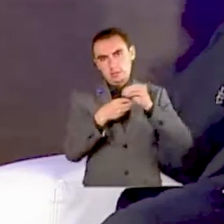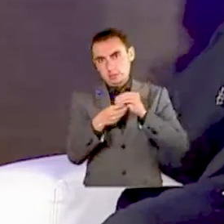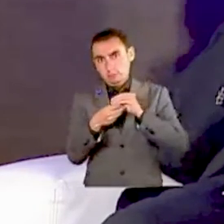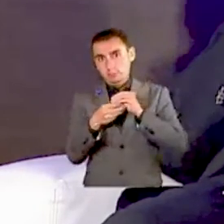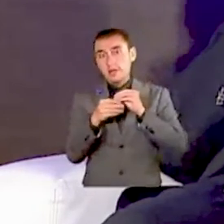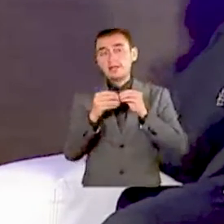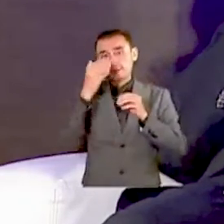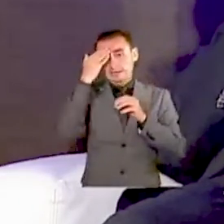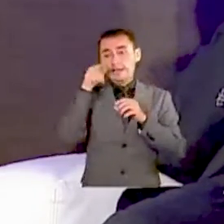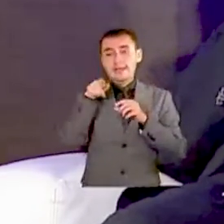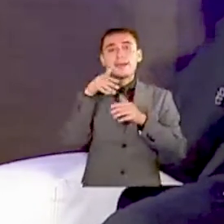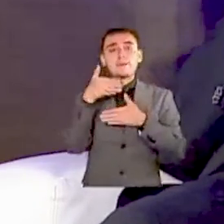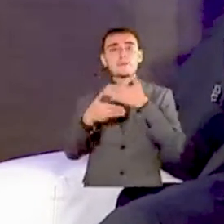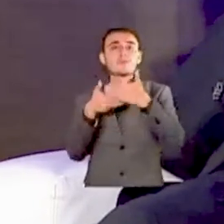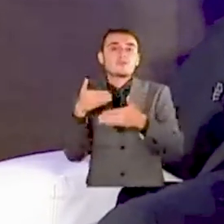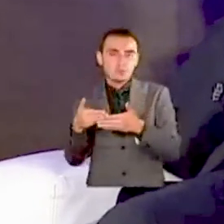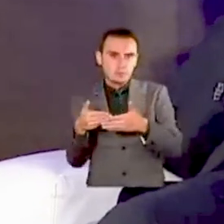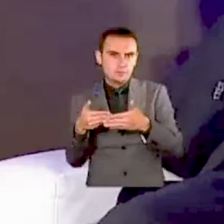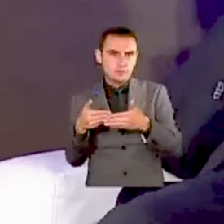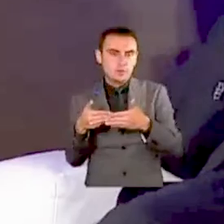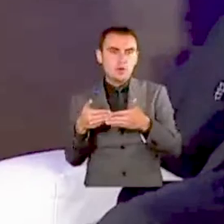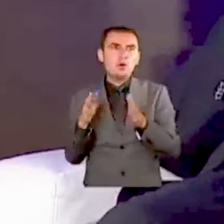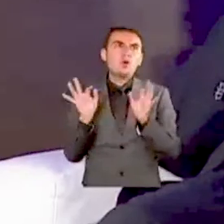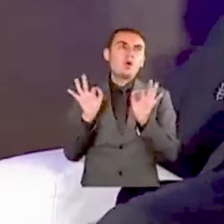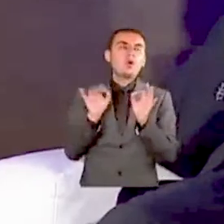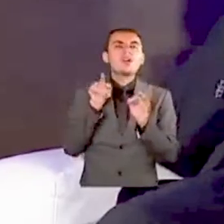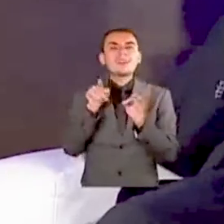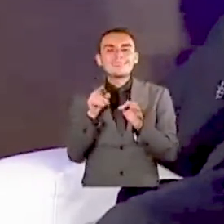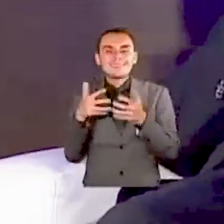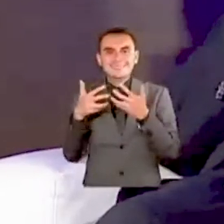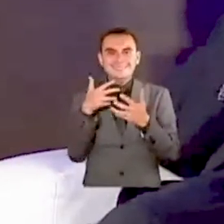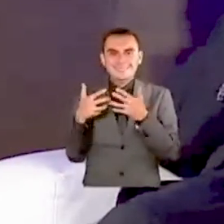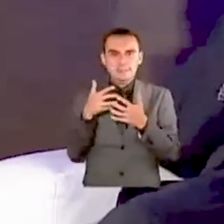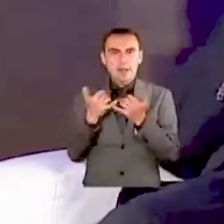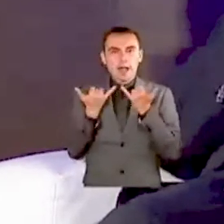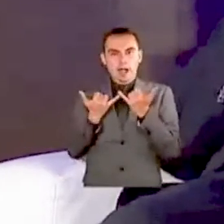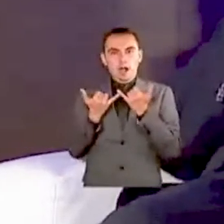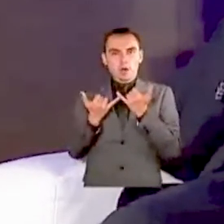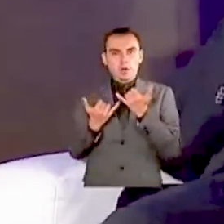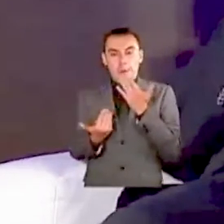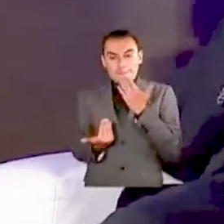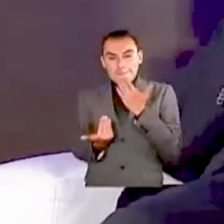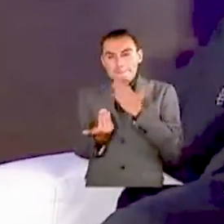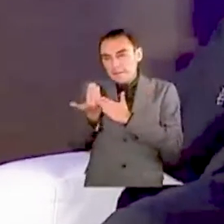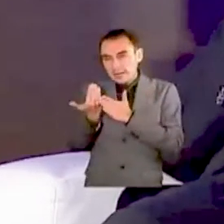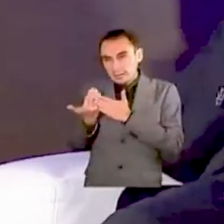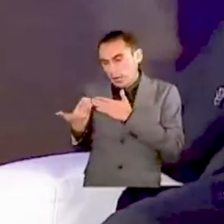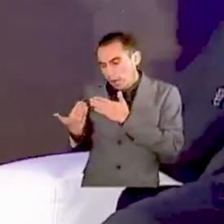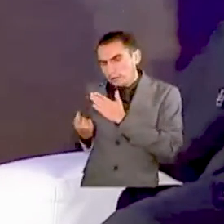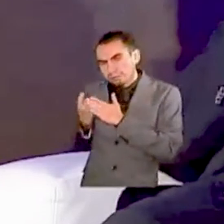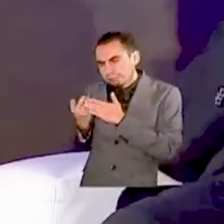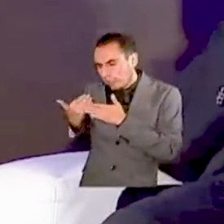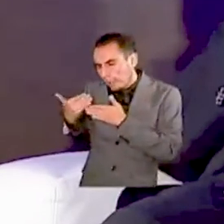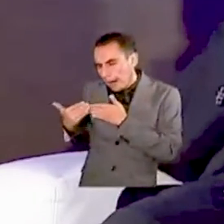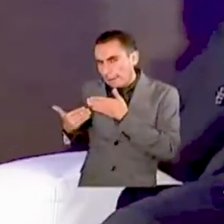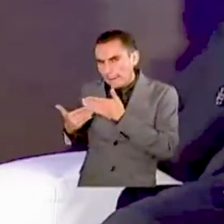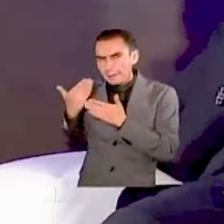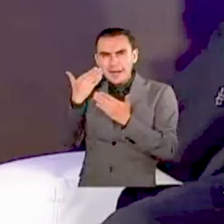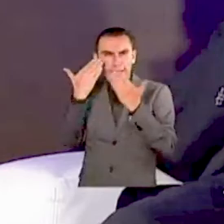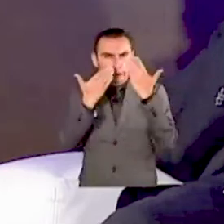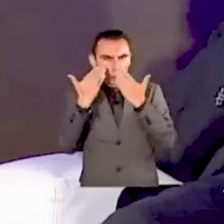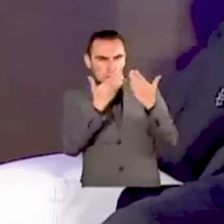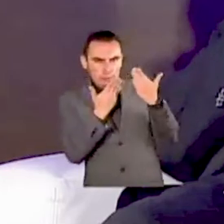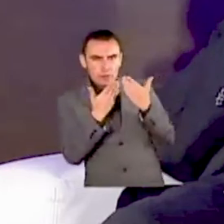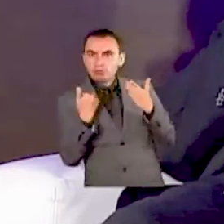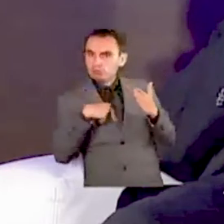de que este proceso o este sistema aún se encuentra en la fase incipiente de los primeros reconocimientos de los